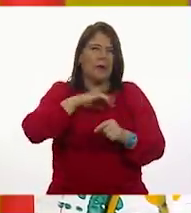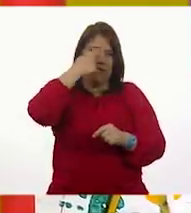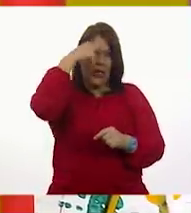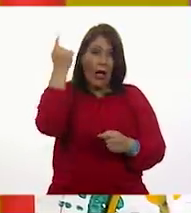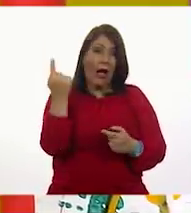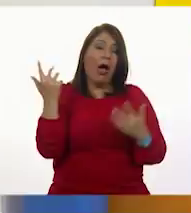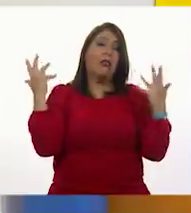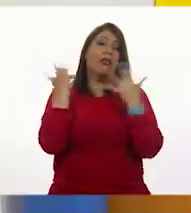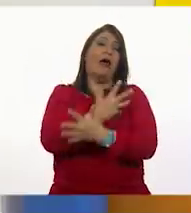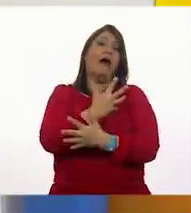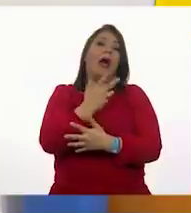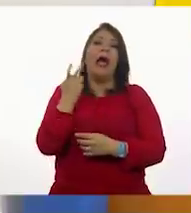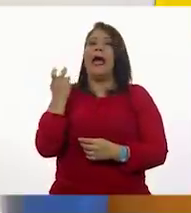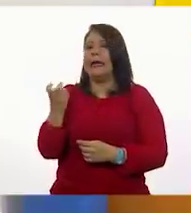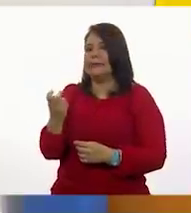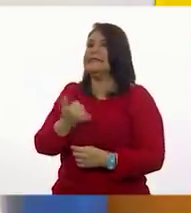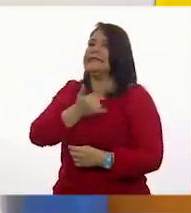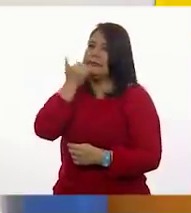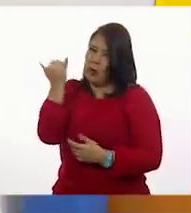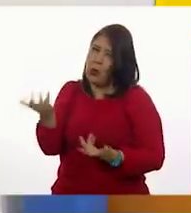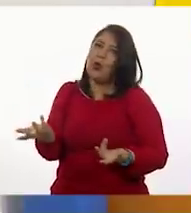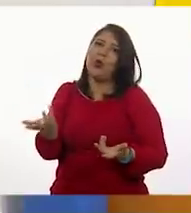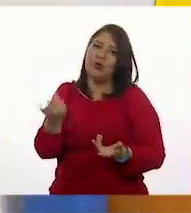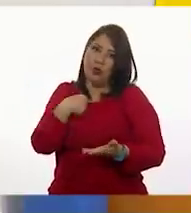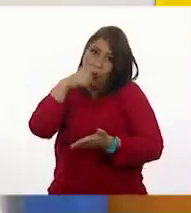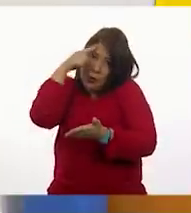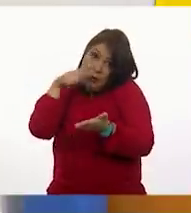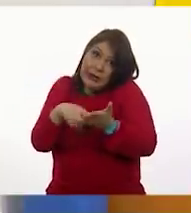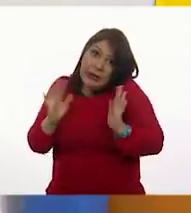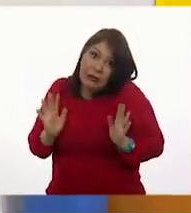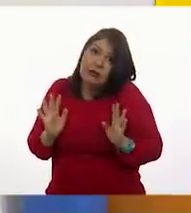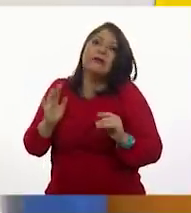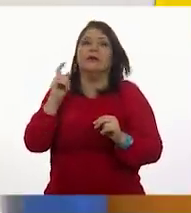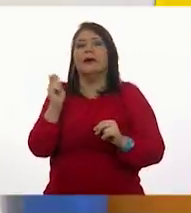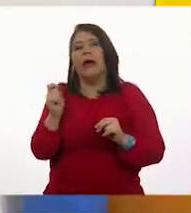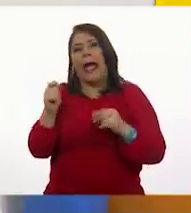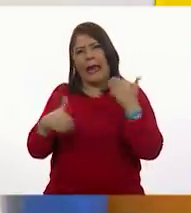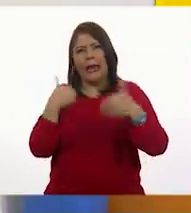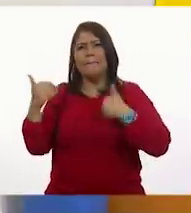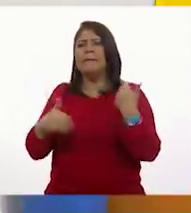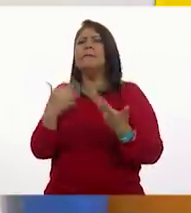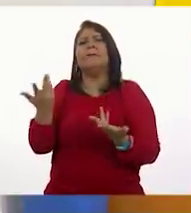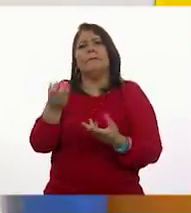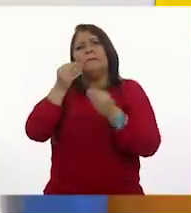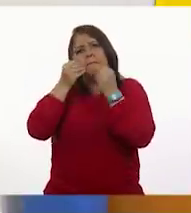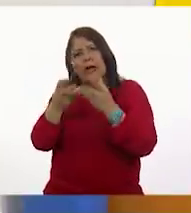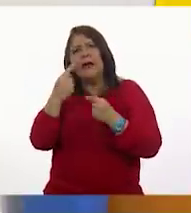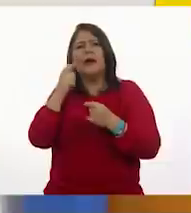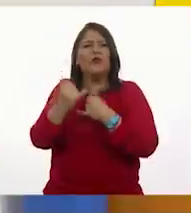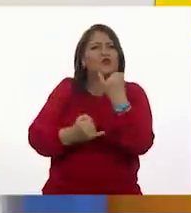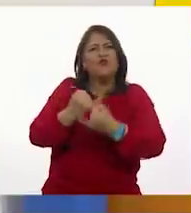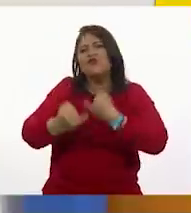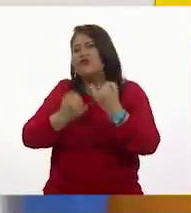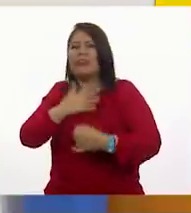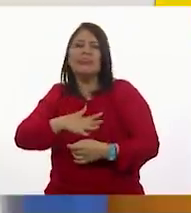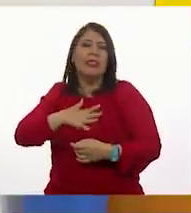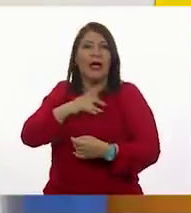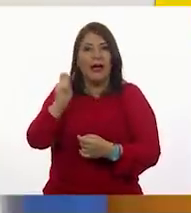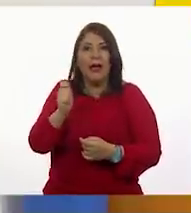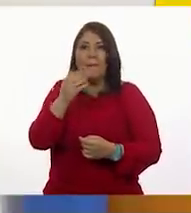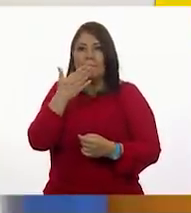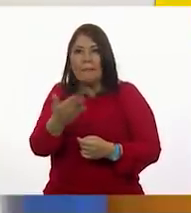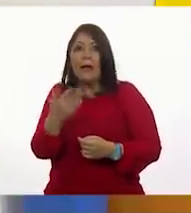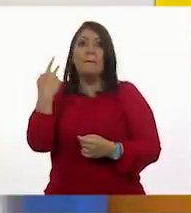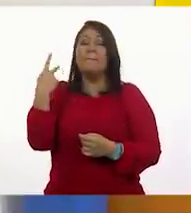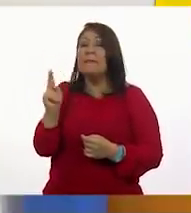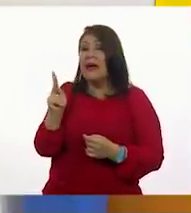Ahí es donde estuvo el error. Bueno, yo creo, ¿verdad? Sí. La diversión está muy bien, pero como decíamos hace rato, hay